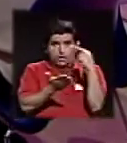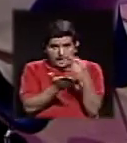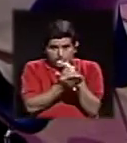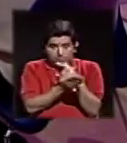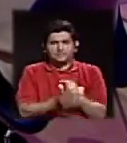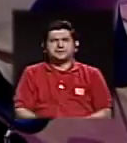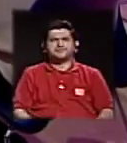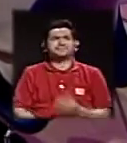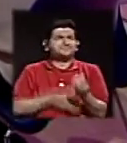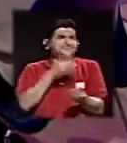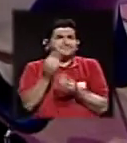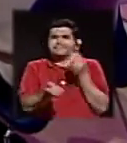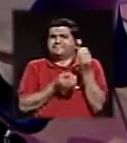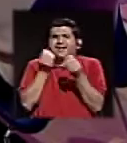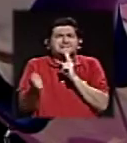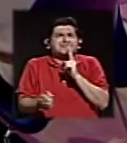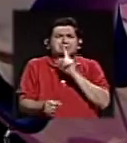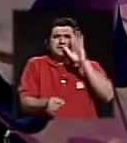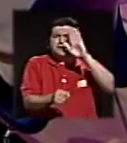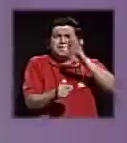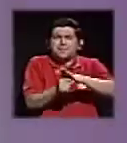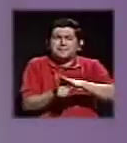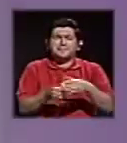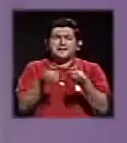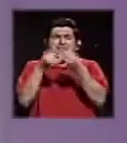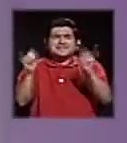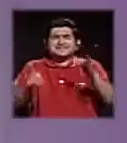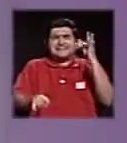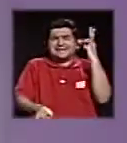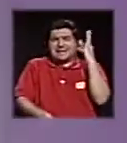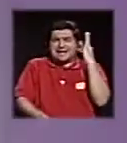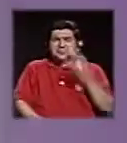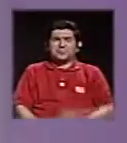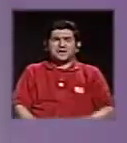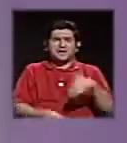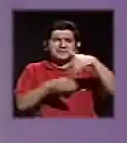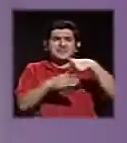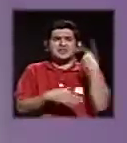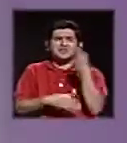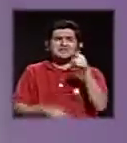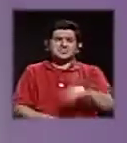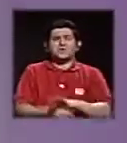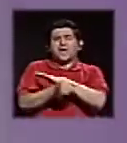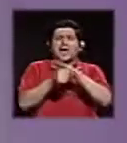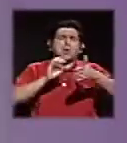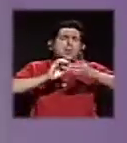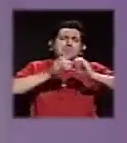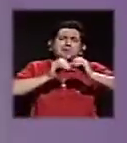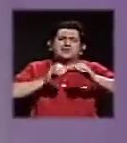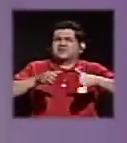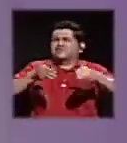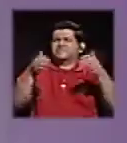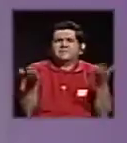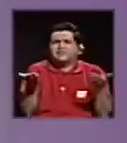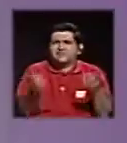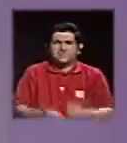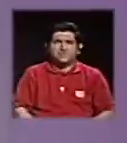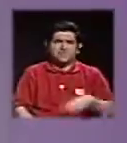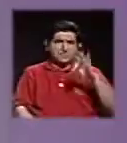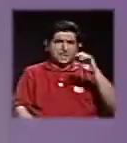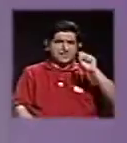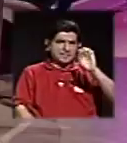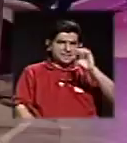cómo hacer para que de verdad se cumpla sin que las mujeres ingresen sólo como relleno y al tribunal